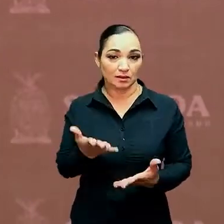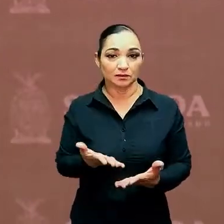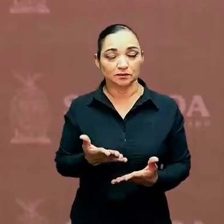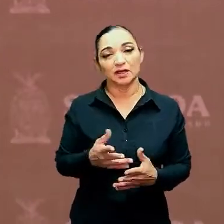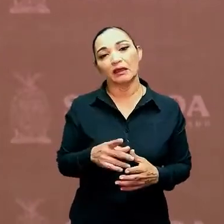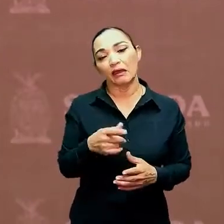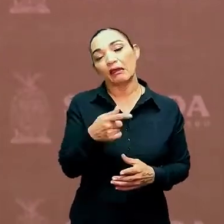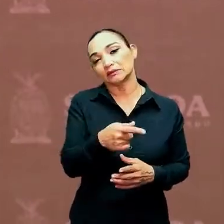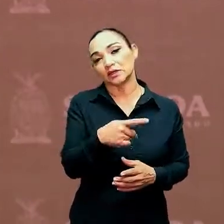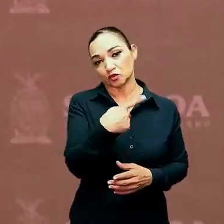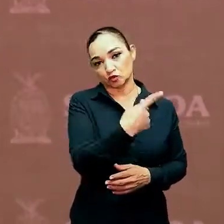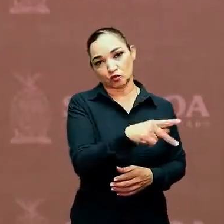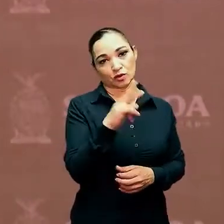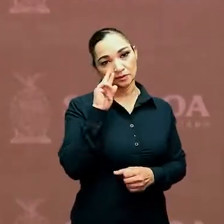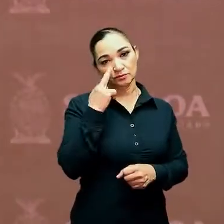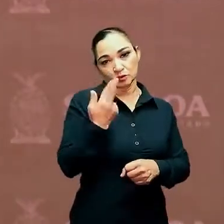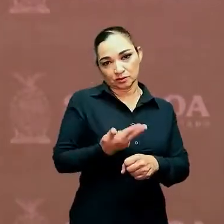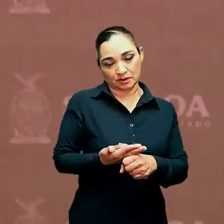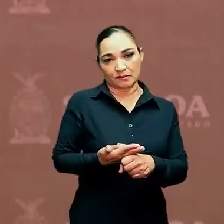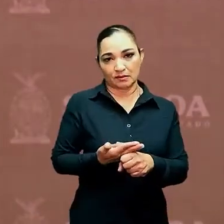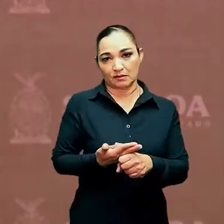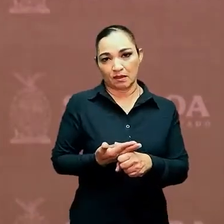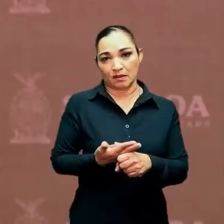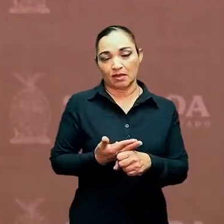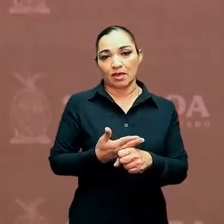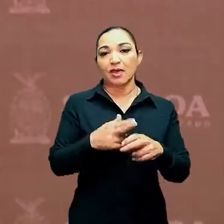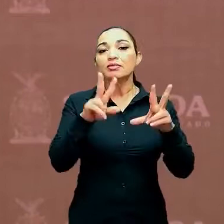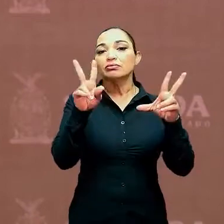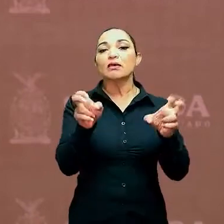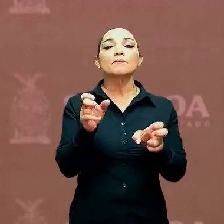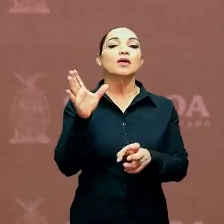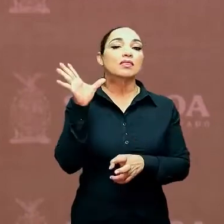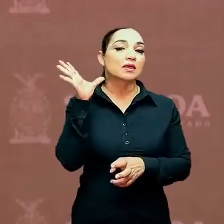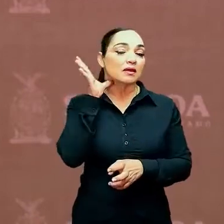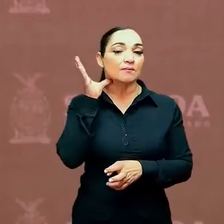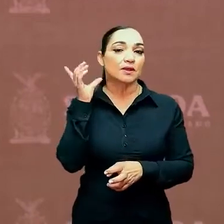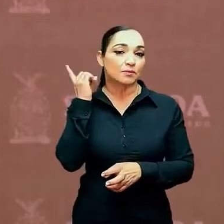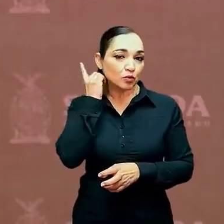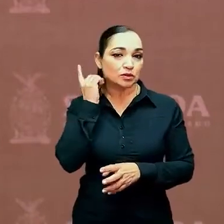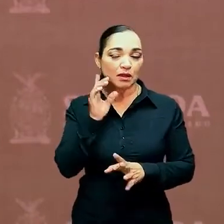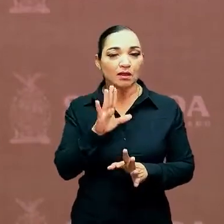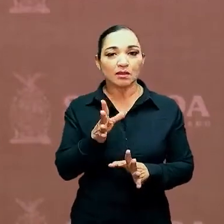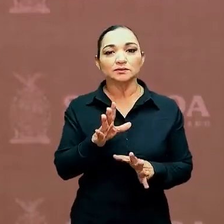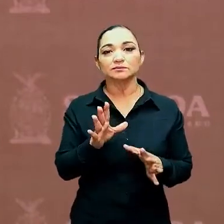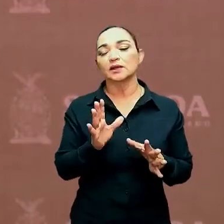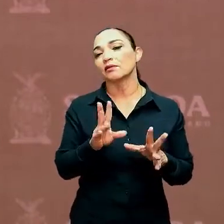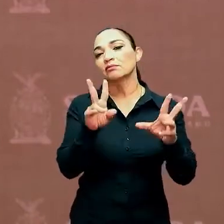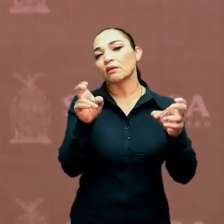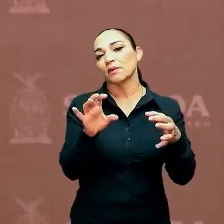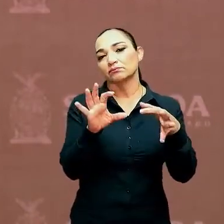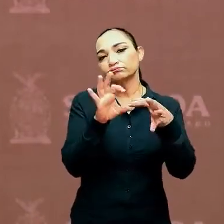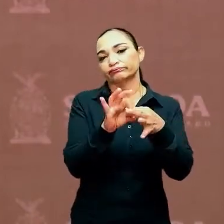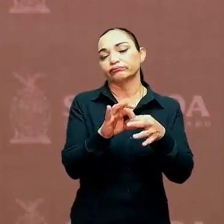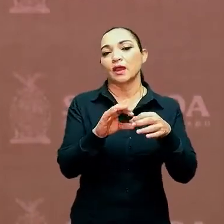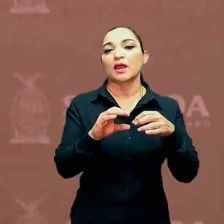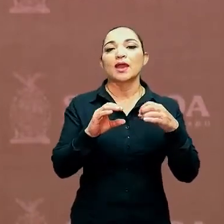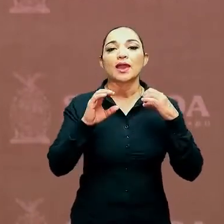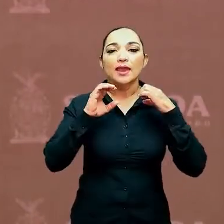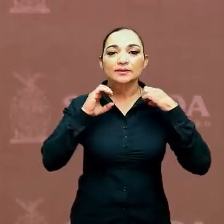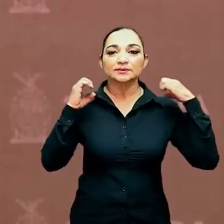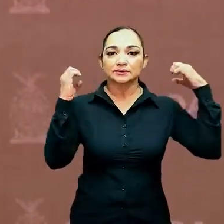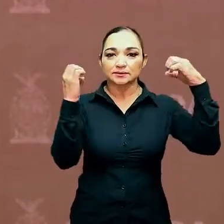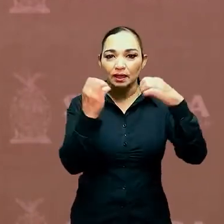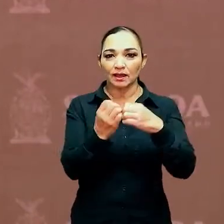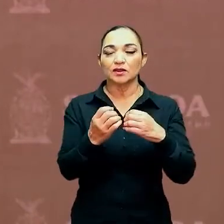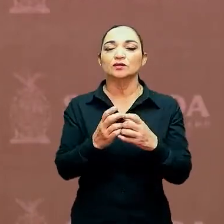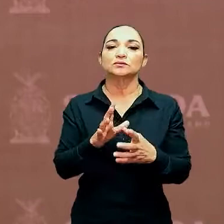tema que maneja el Congreso y que debieron de todo lo que tiene que ver con los estadios, nosotros lo vamos a ver. Es muy